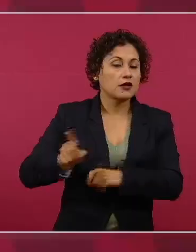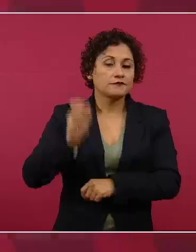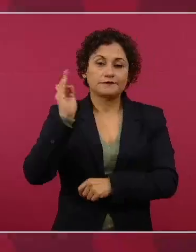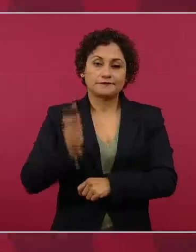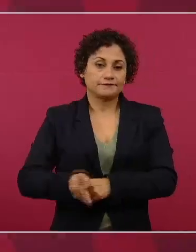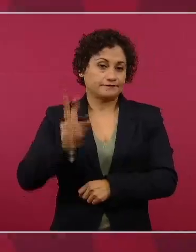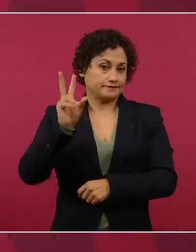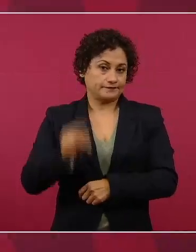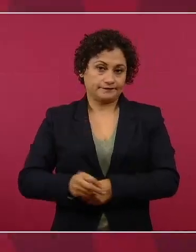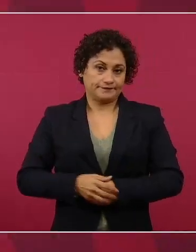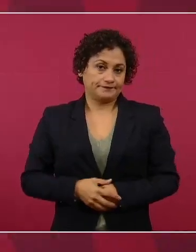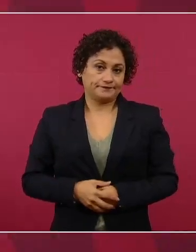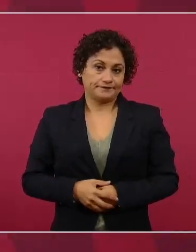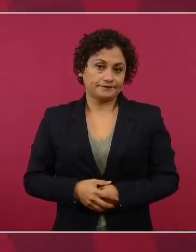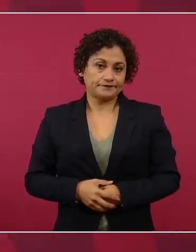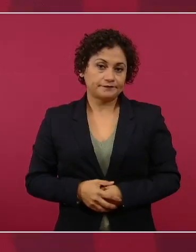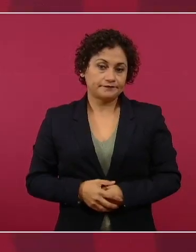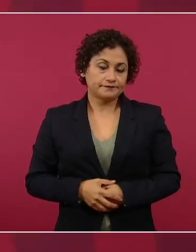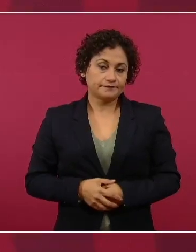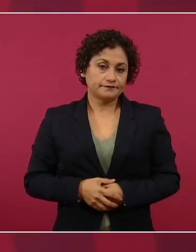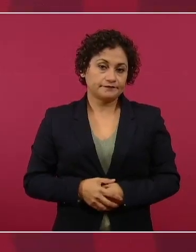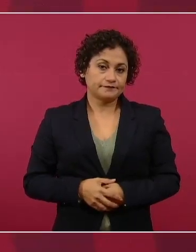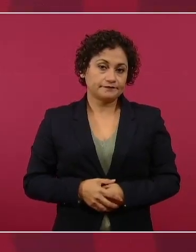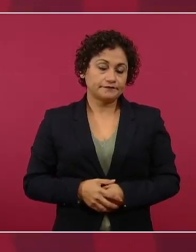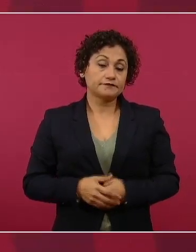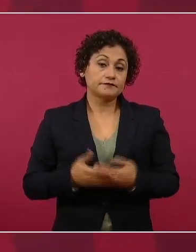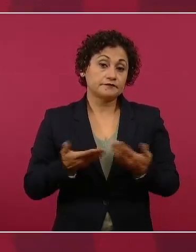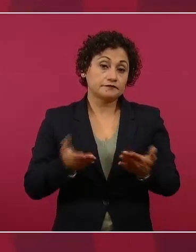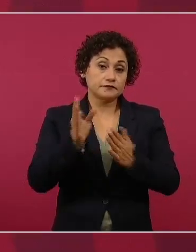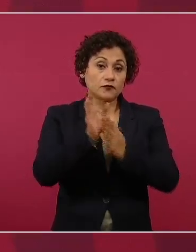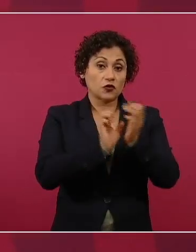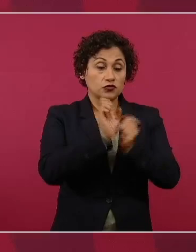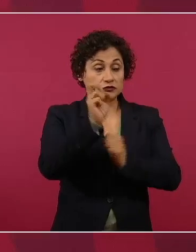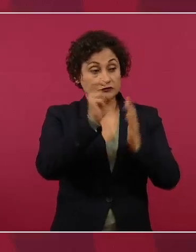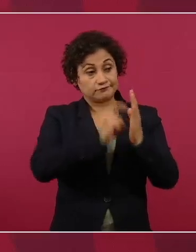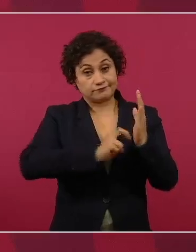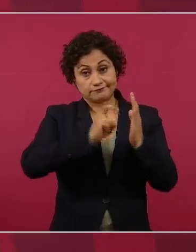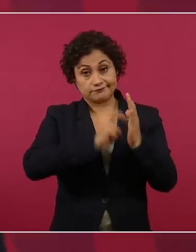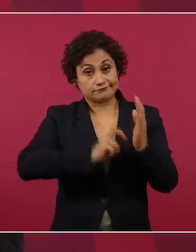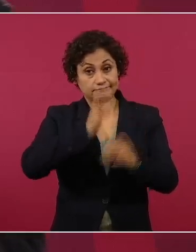Y como no se pudo hacer una reforma constitucional,